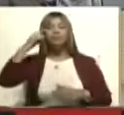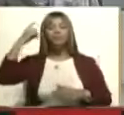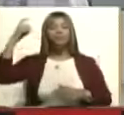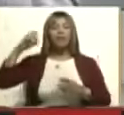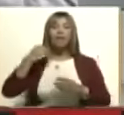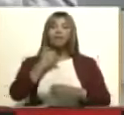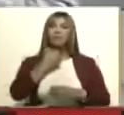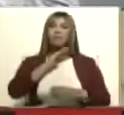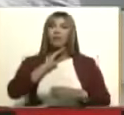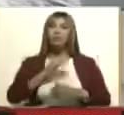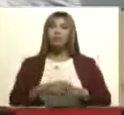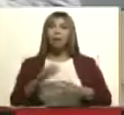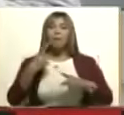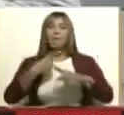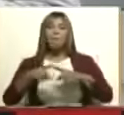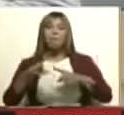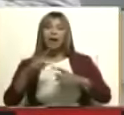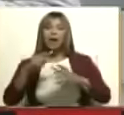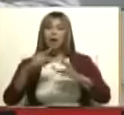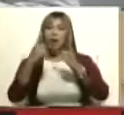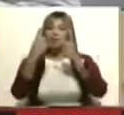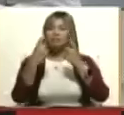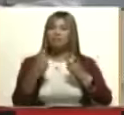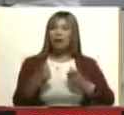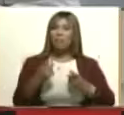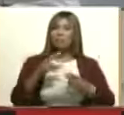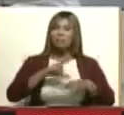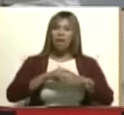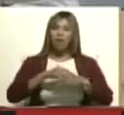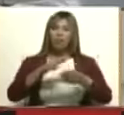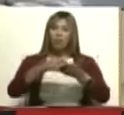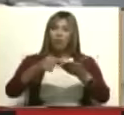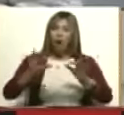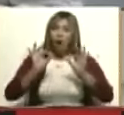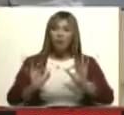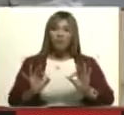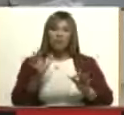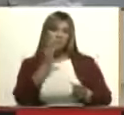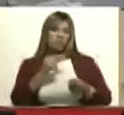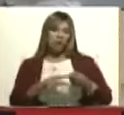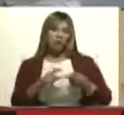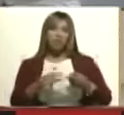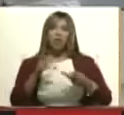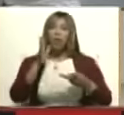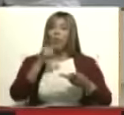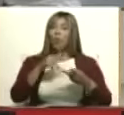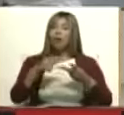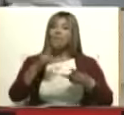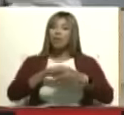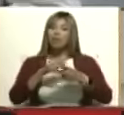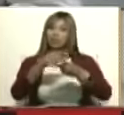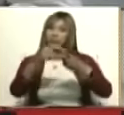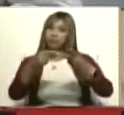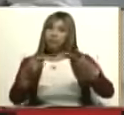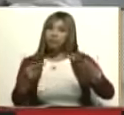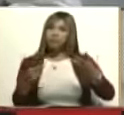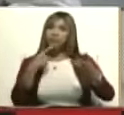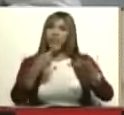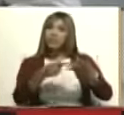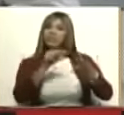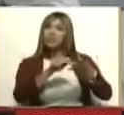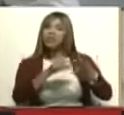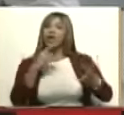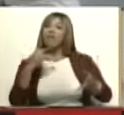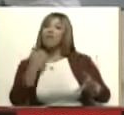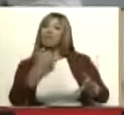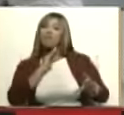Supuestamente, pero no hay un examen médico, no hay una experticia médica, no hay récipes médicos que refieran que él tenía